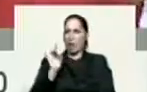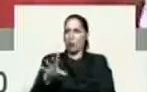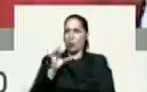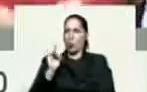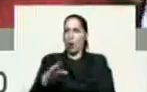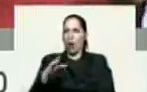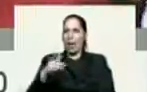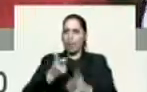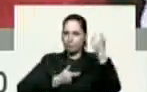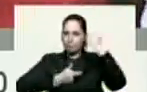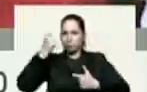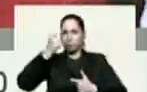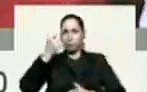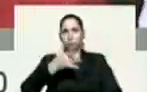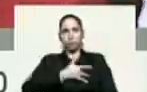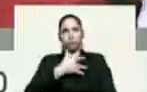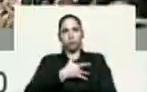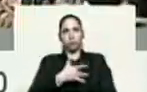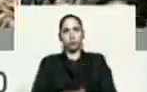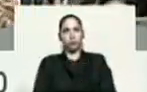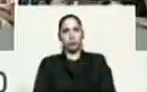chavista.